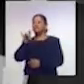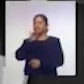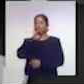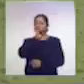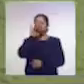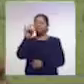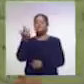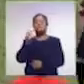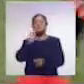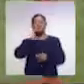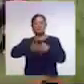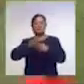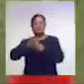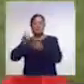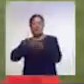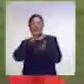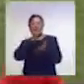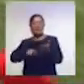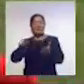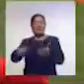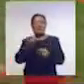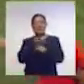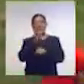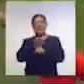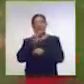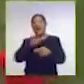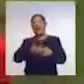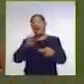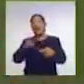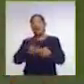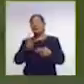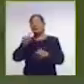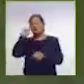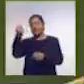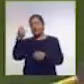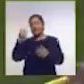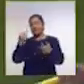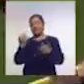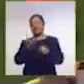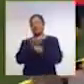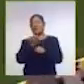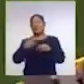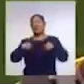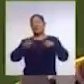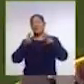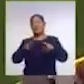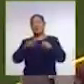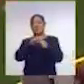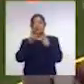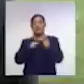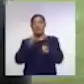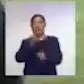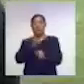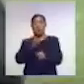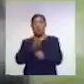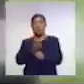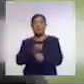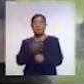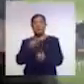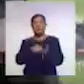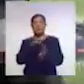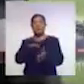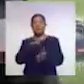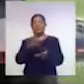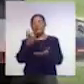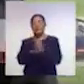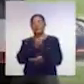eliminatorios estatales hasta llegar a la dirección técnica del representativo nacional que logró en este año el 7º título mundial. Claro que